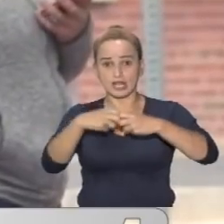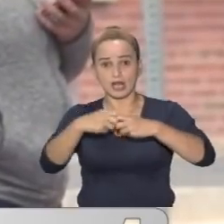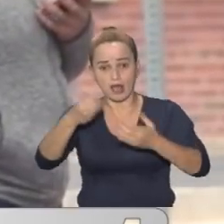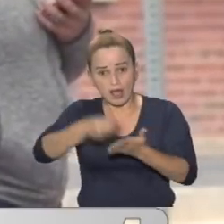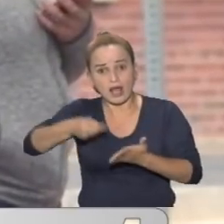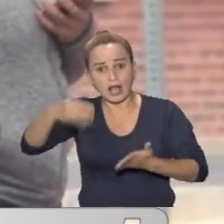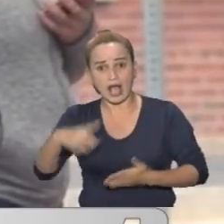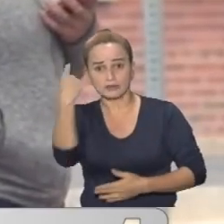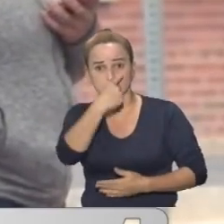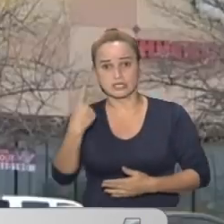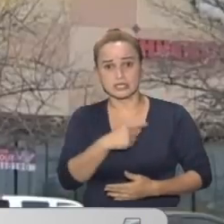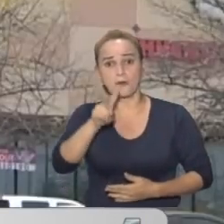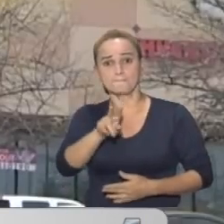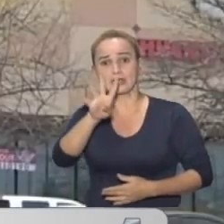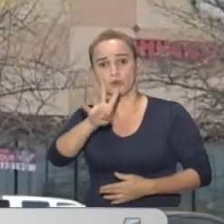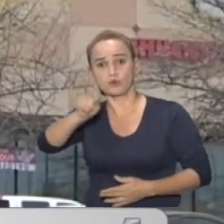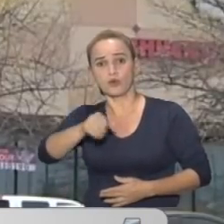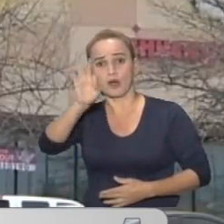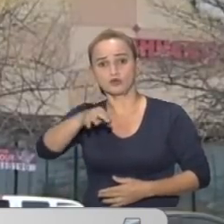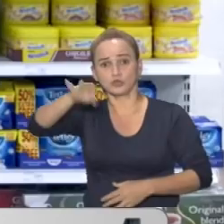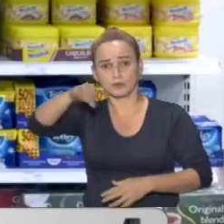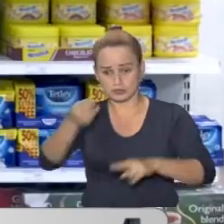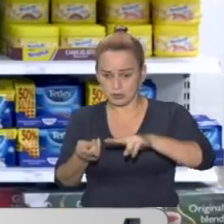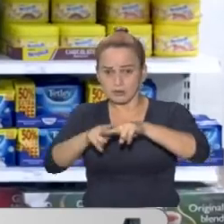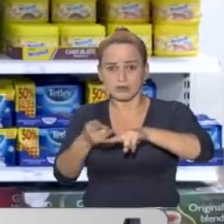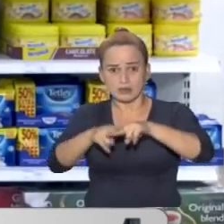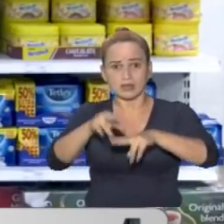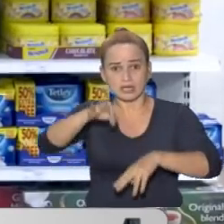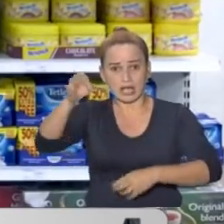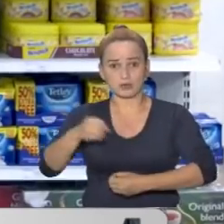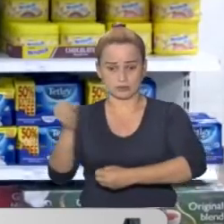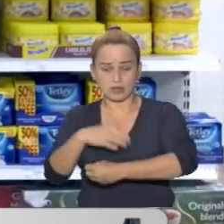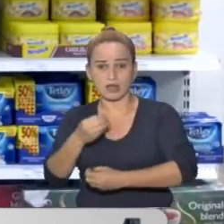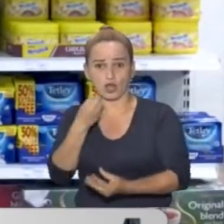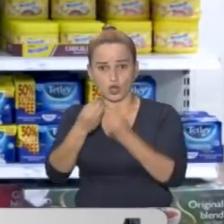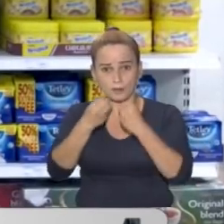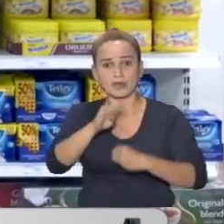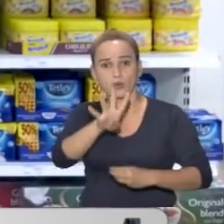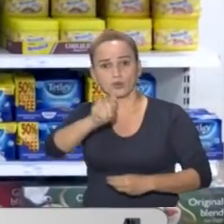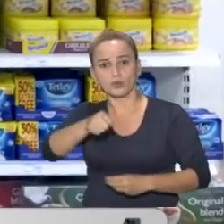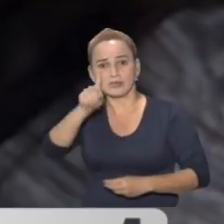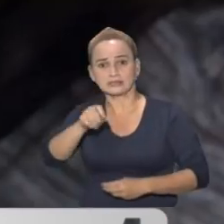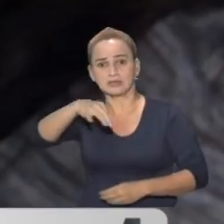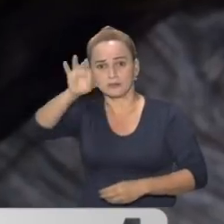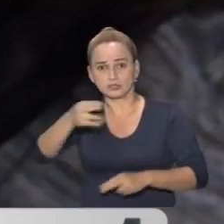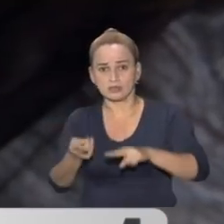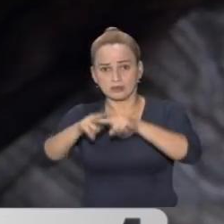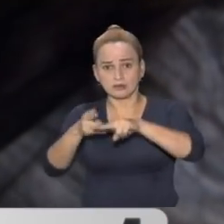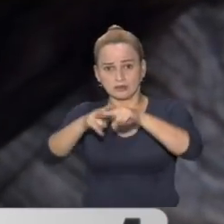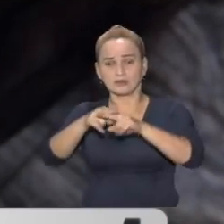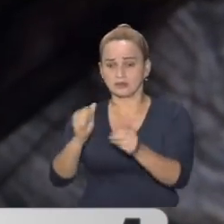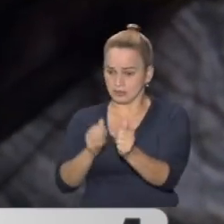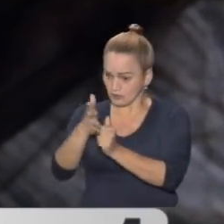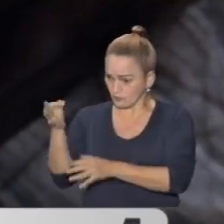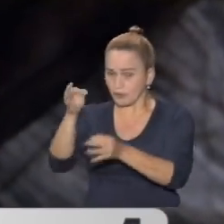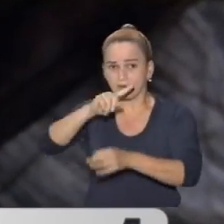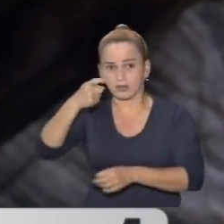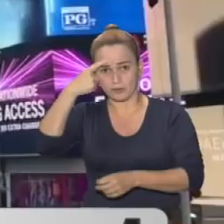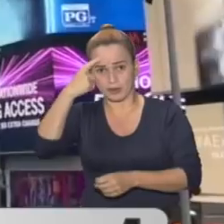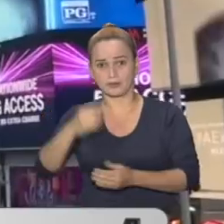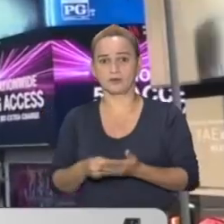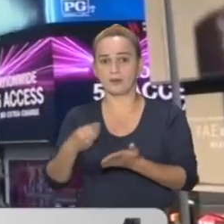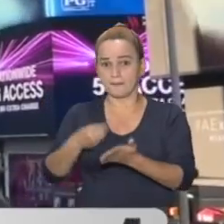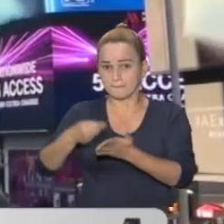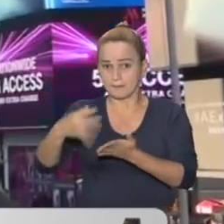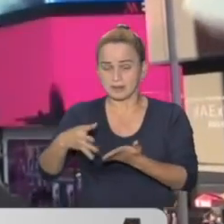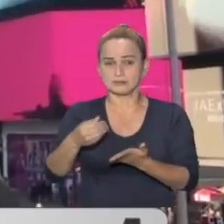subieron en septiembre un 24,8% y los de los alimentos subieron un 4,6% según el informe del gobierno. Los precios